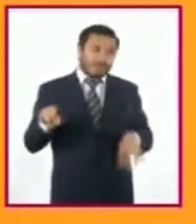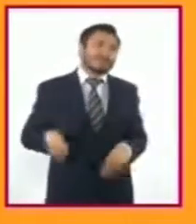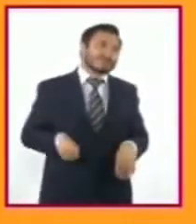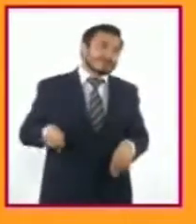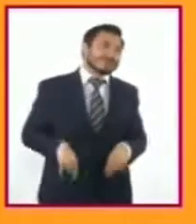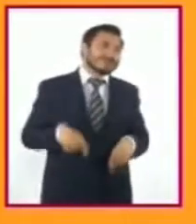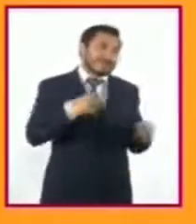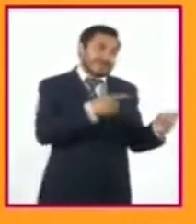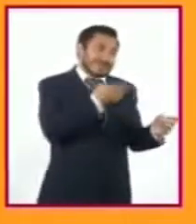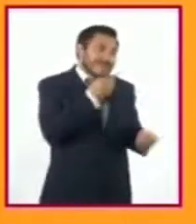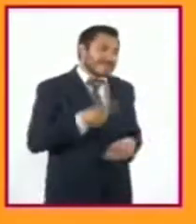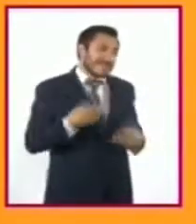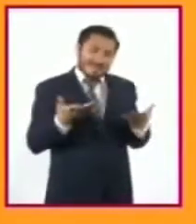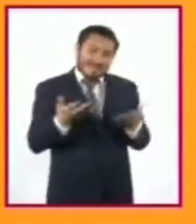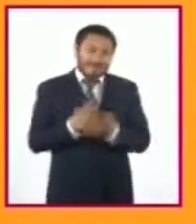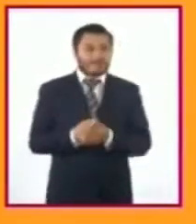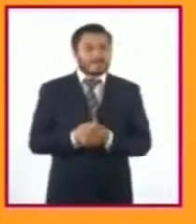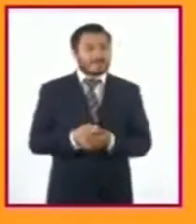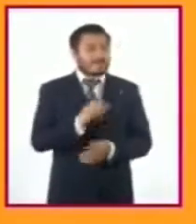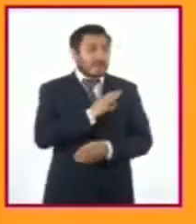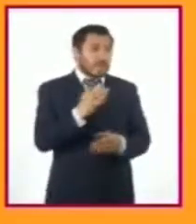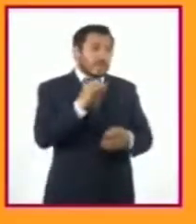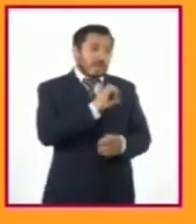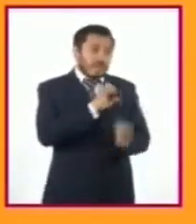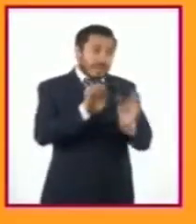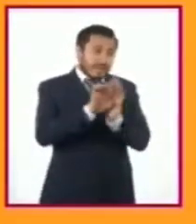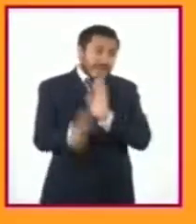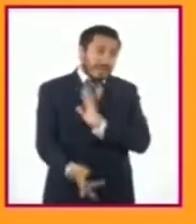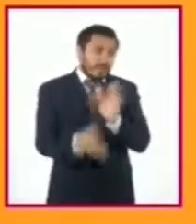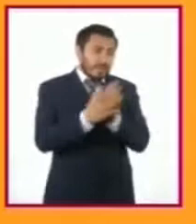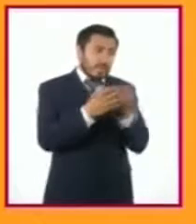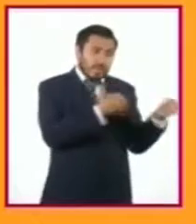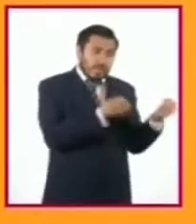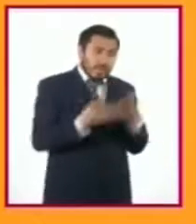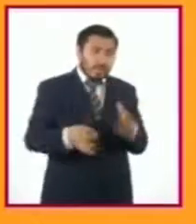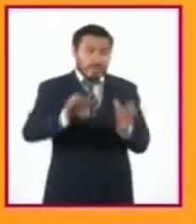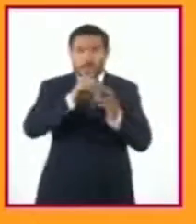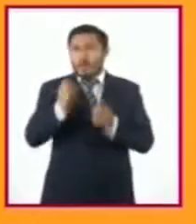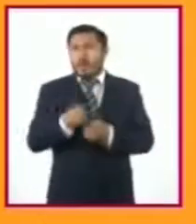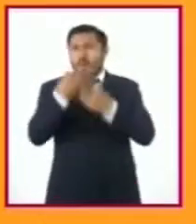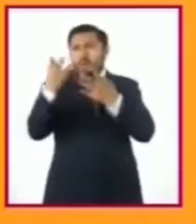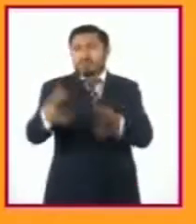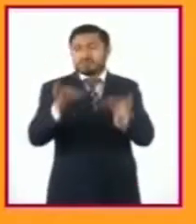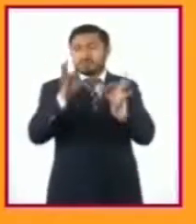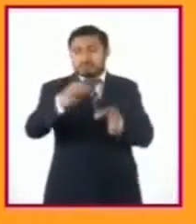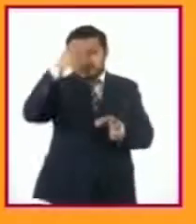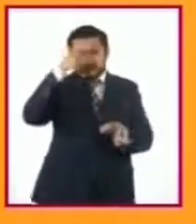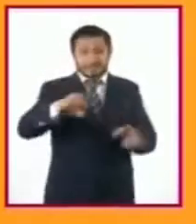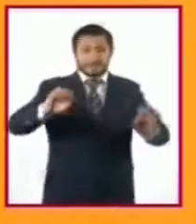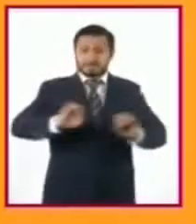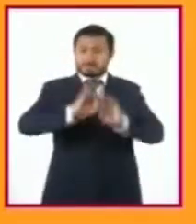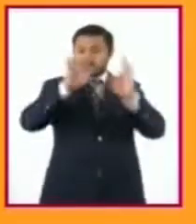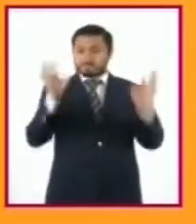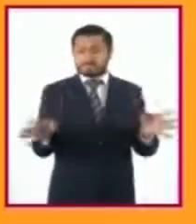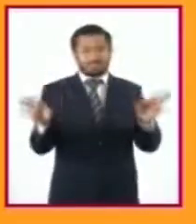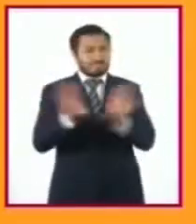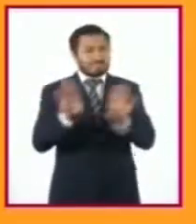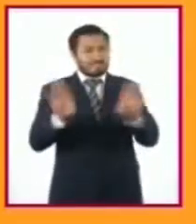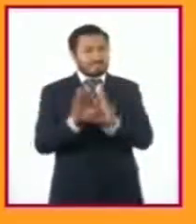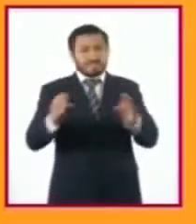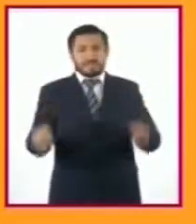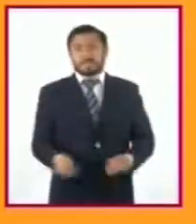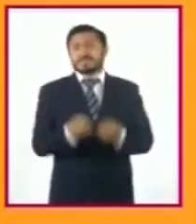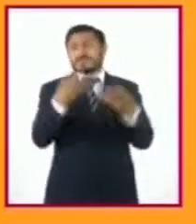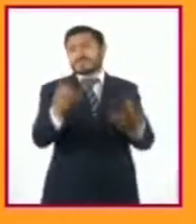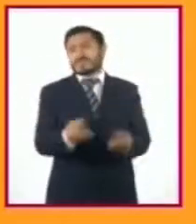ha dicho, maestro. ¿Podría darnos un ejemplo de un poema concreto para que nos quede más claro cómo se plantean los